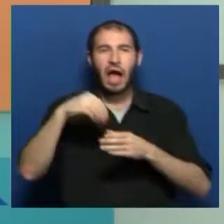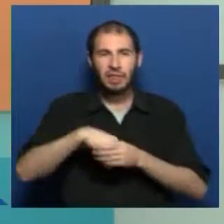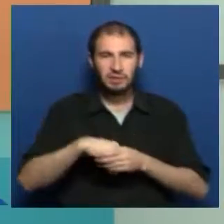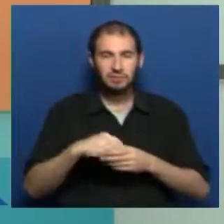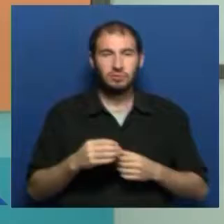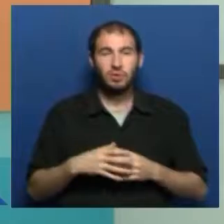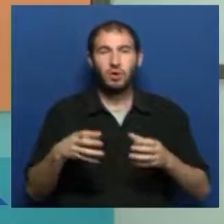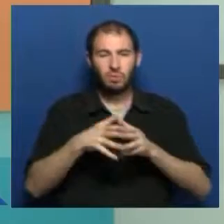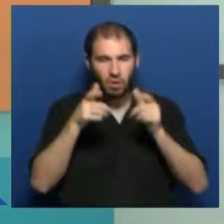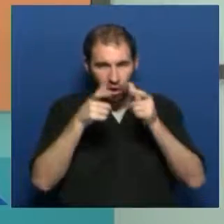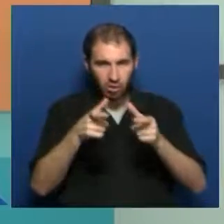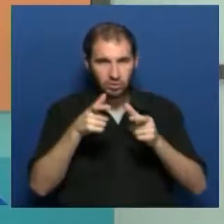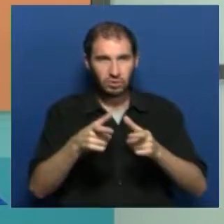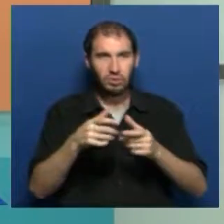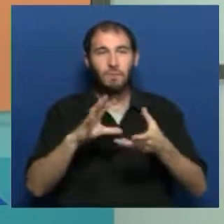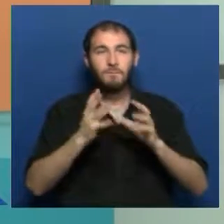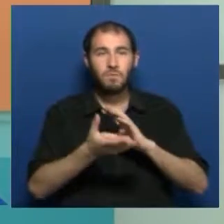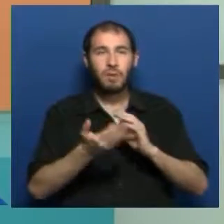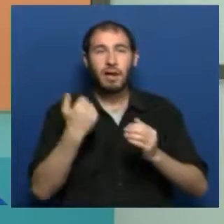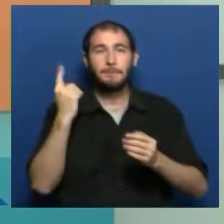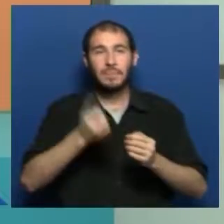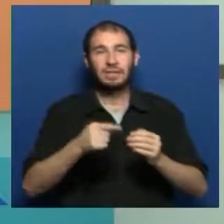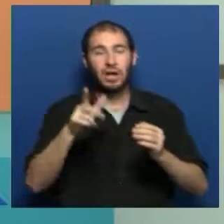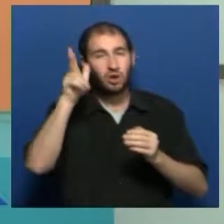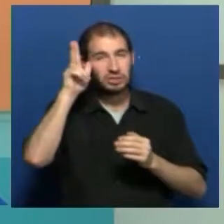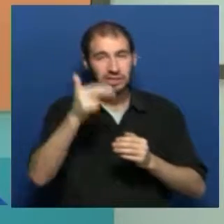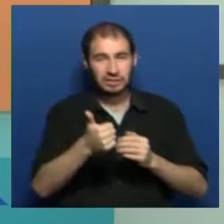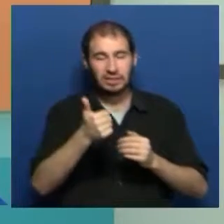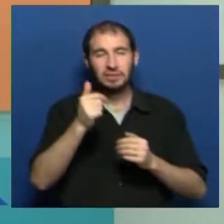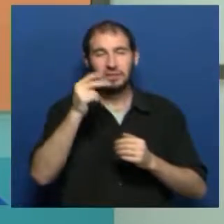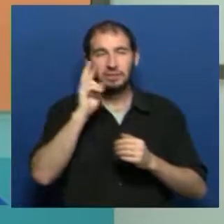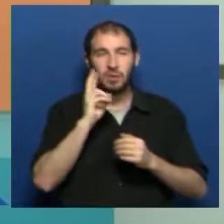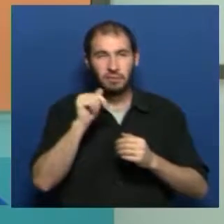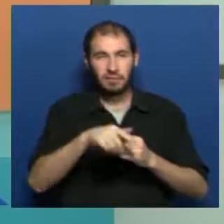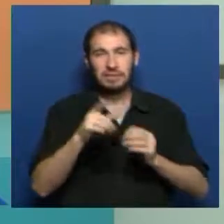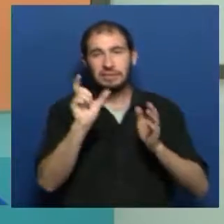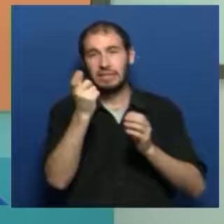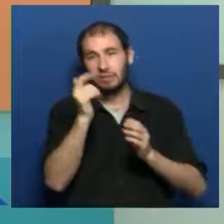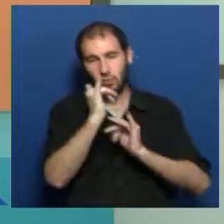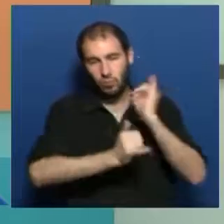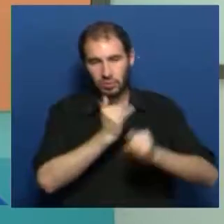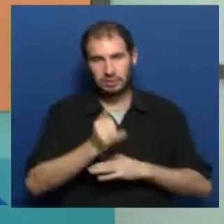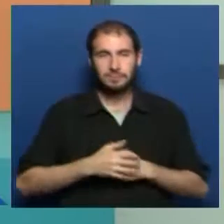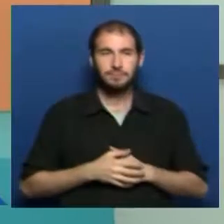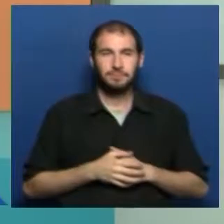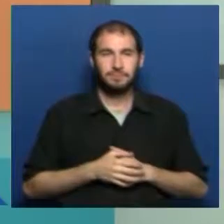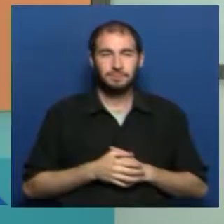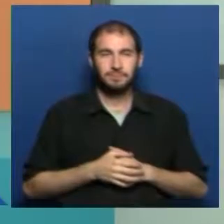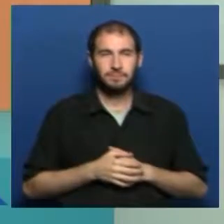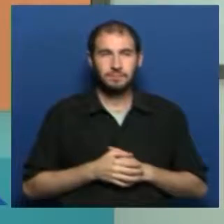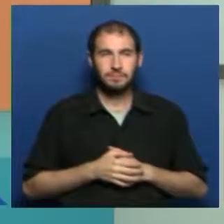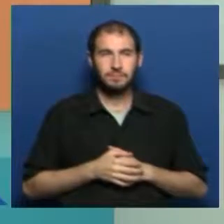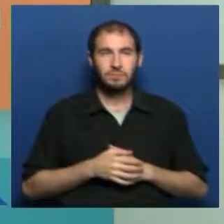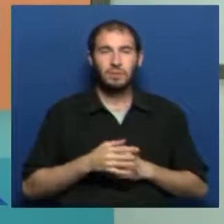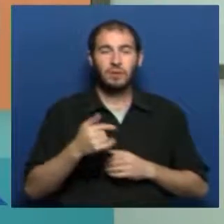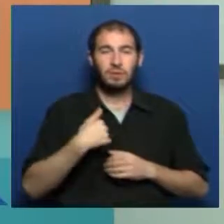comisión de seguimiento de la reforma impuesta por la ley 8619. Así lo dice el texto de la ley. Y yo